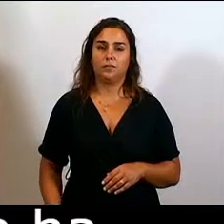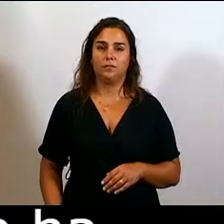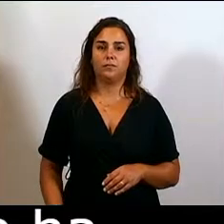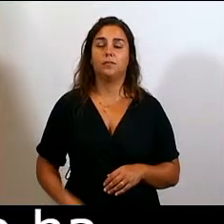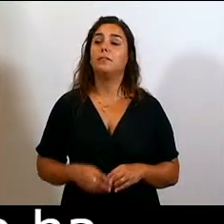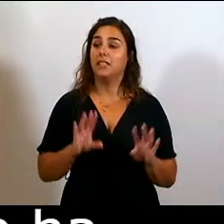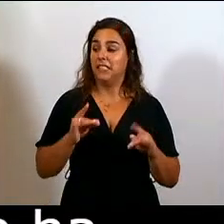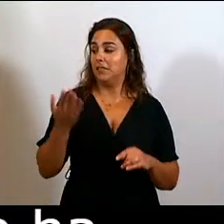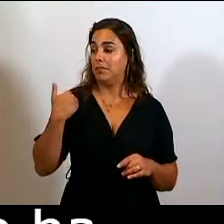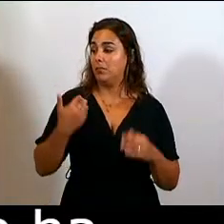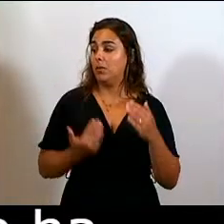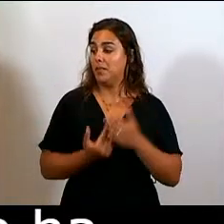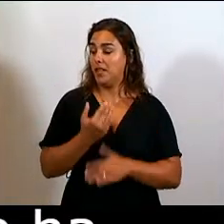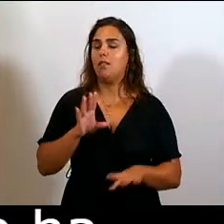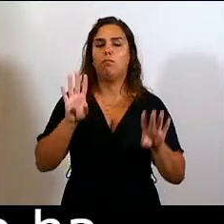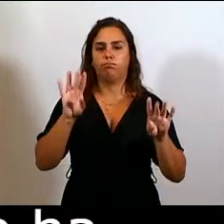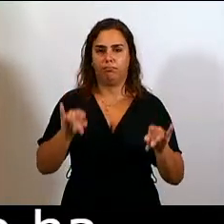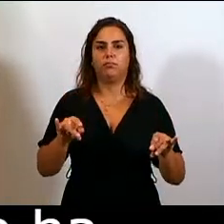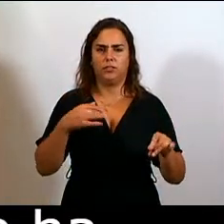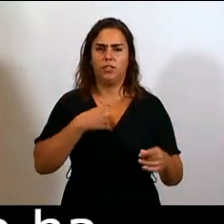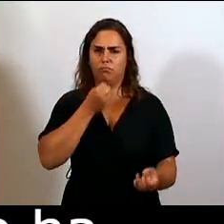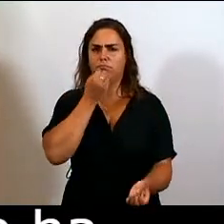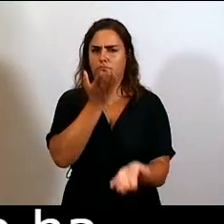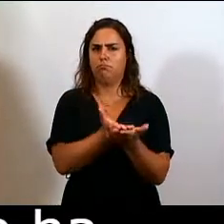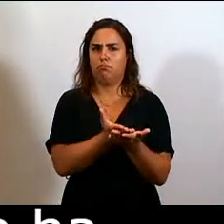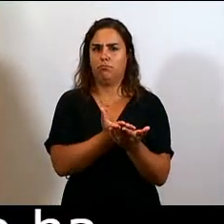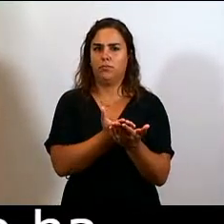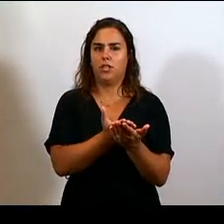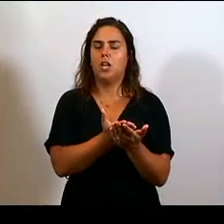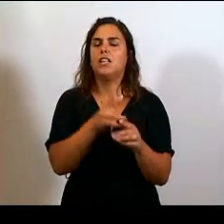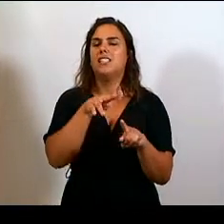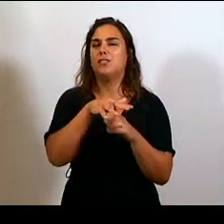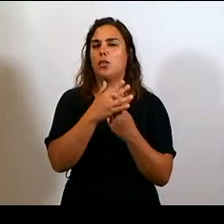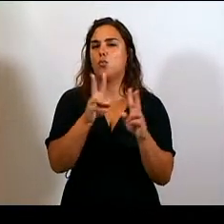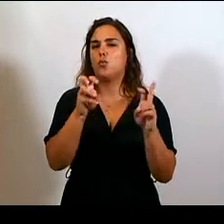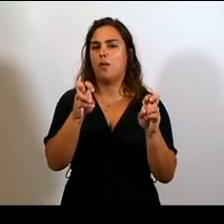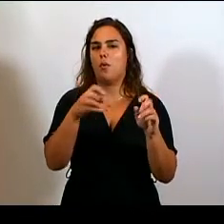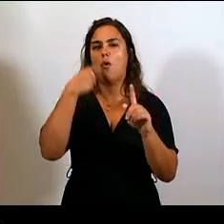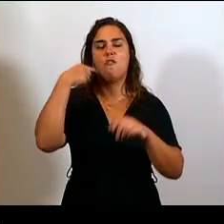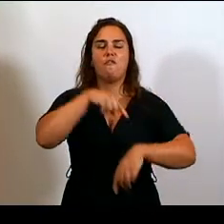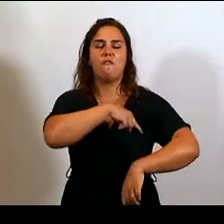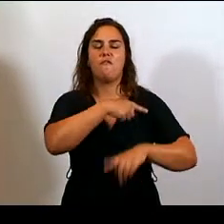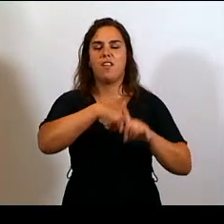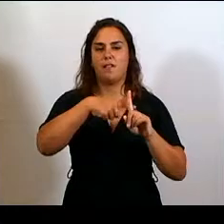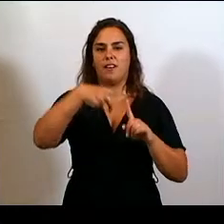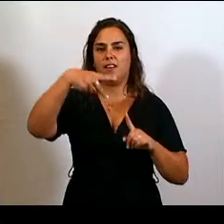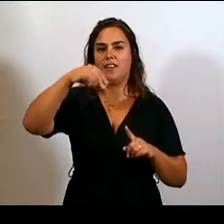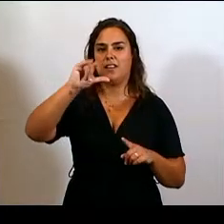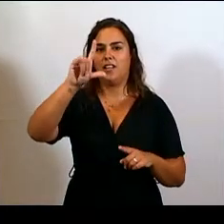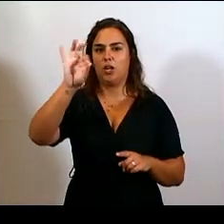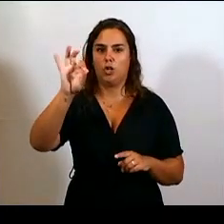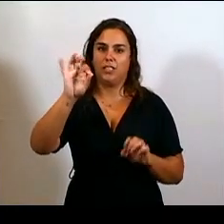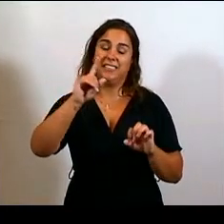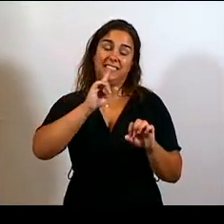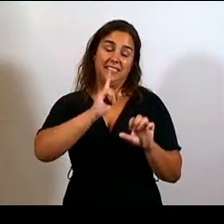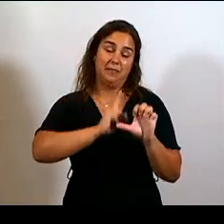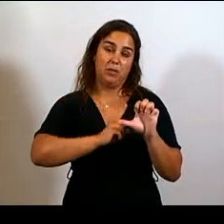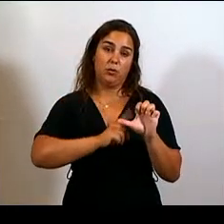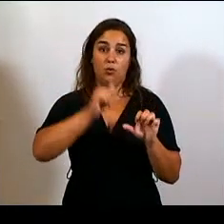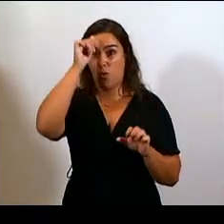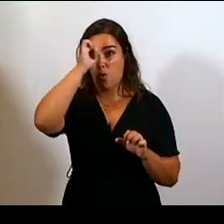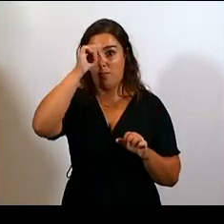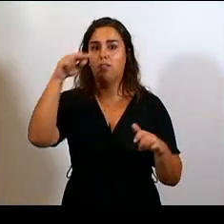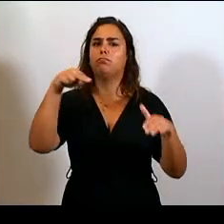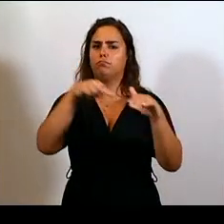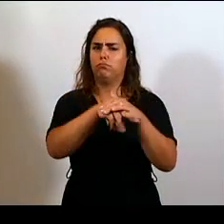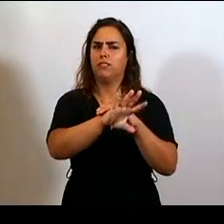Esta mañana notificábamos un nuevo caso de fiebre del Nilo en Extremadura. Se trata de un varón que está ingresado